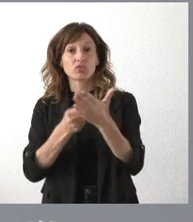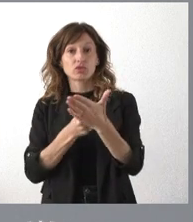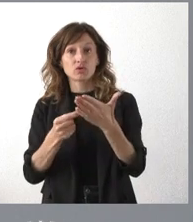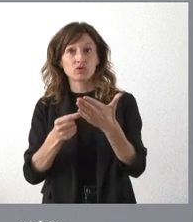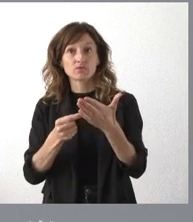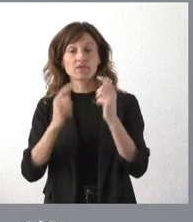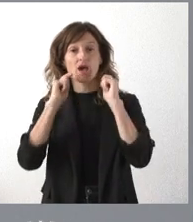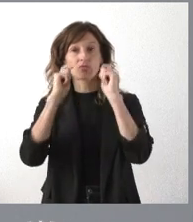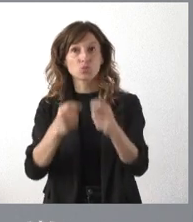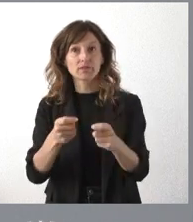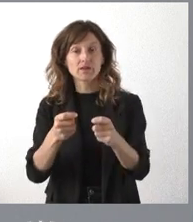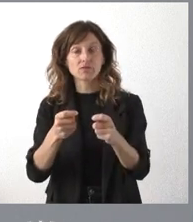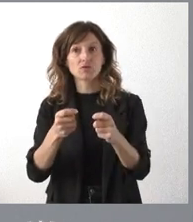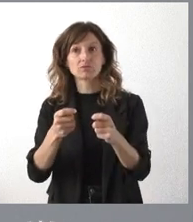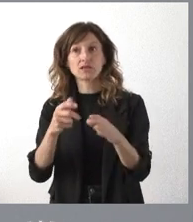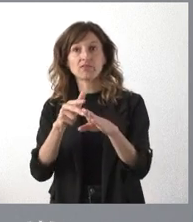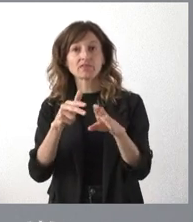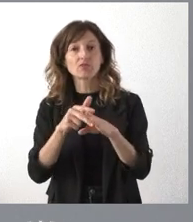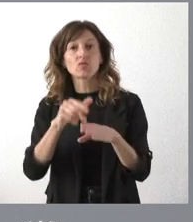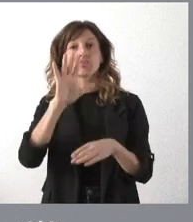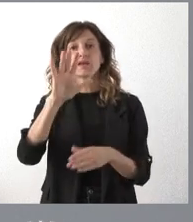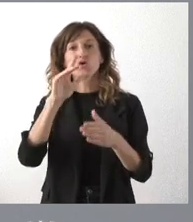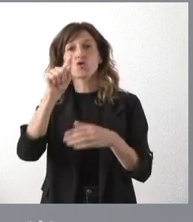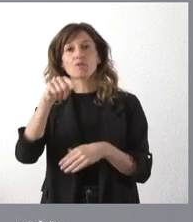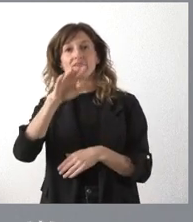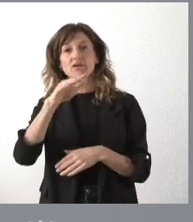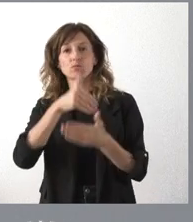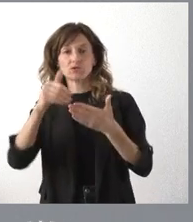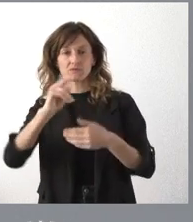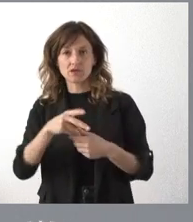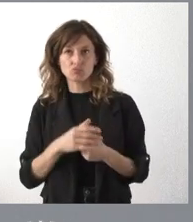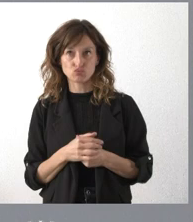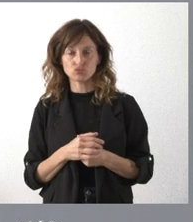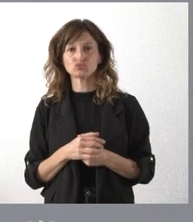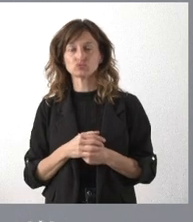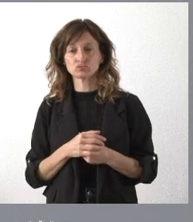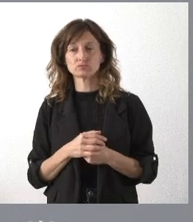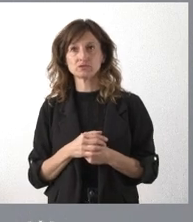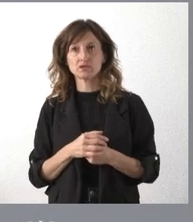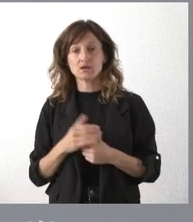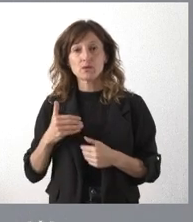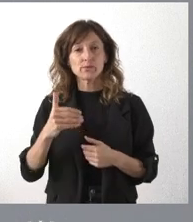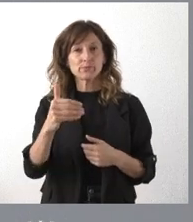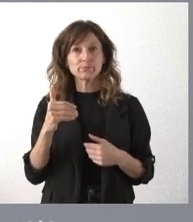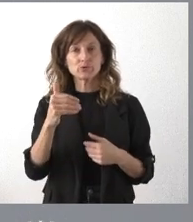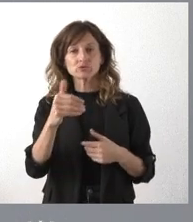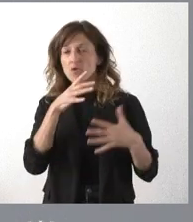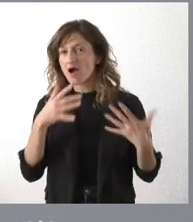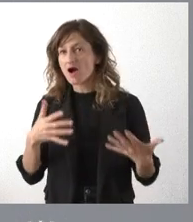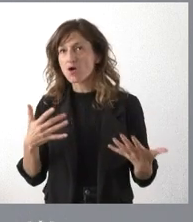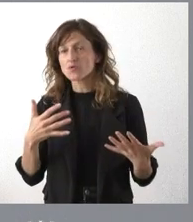adjudicación Y licitación fue de 5,5 millones de euros el que vamos a digitar ahora